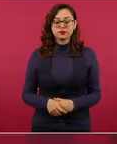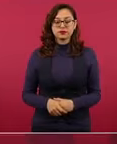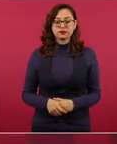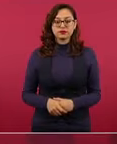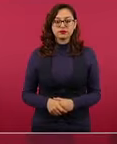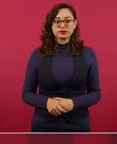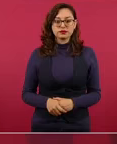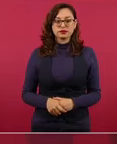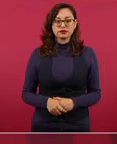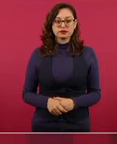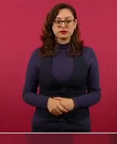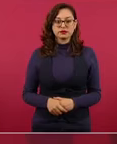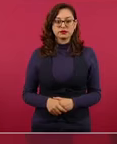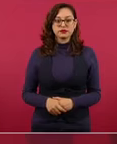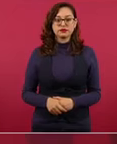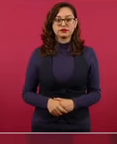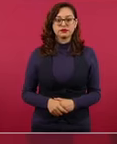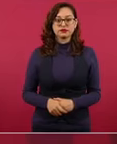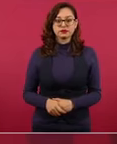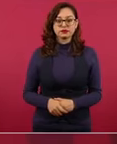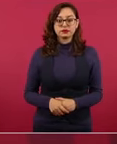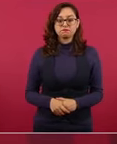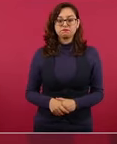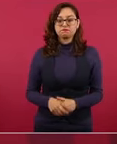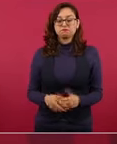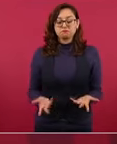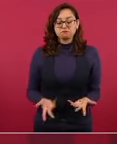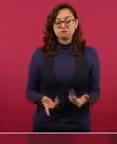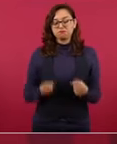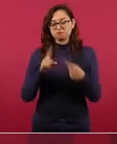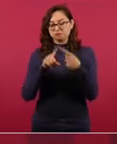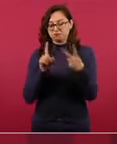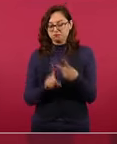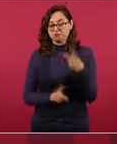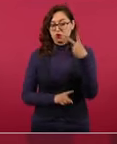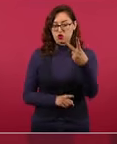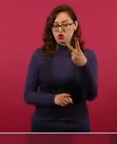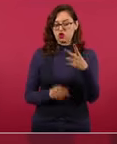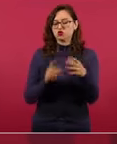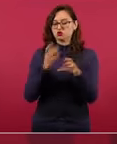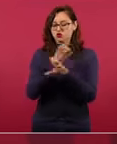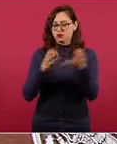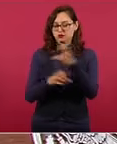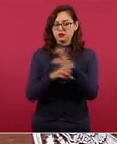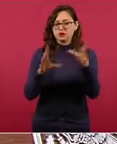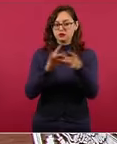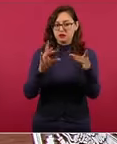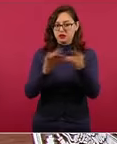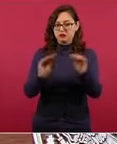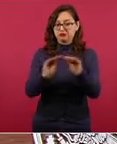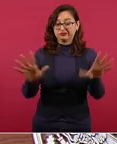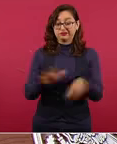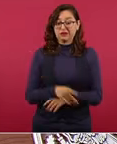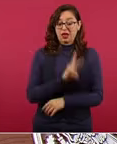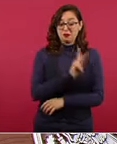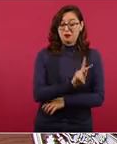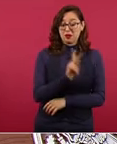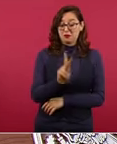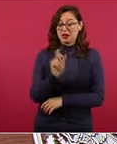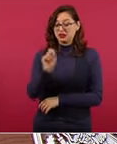es errada practica durante mucho tiempo